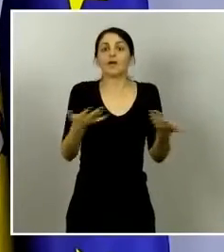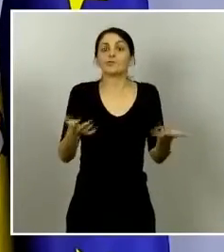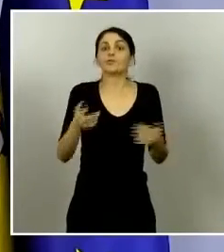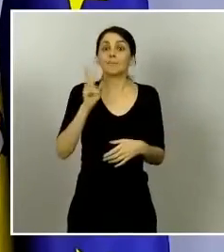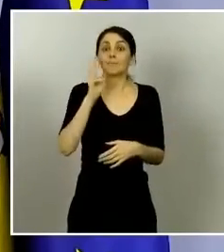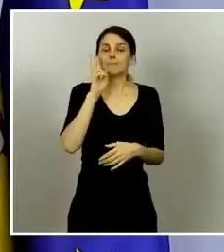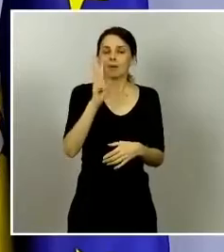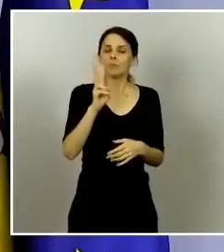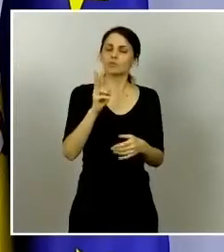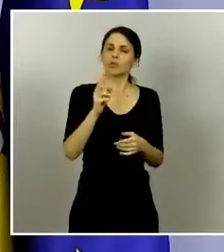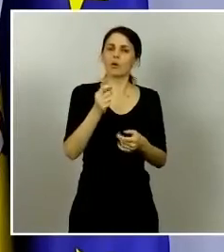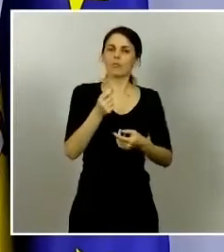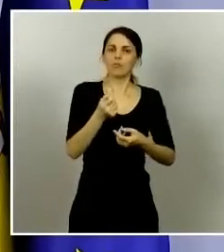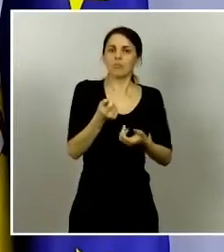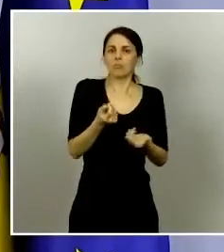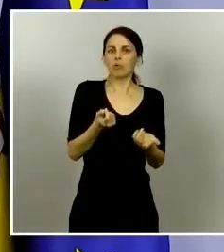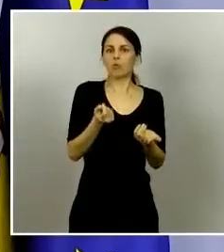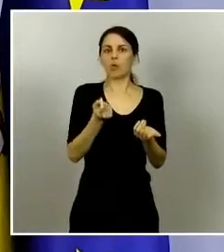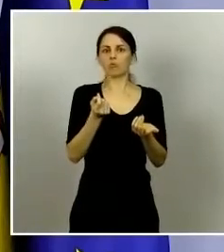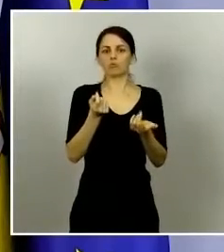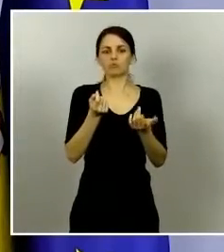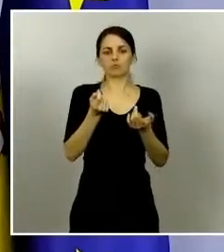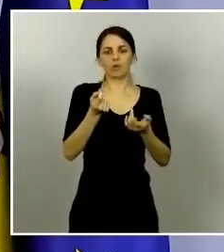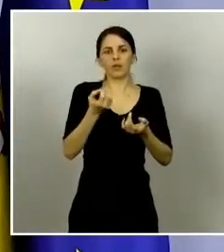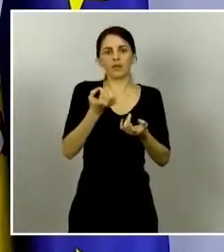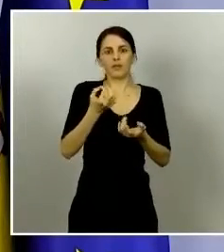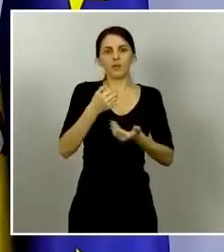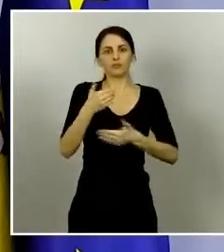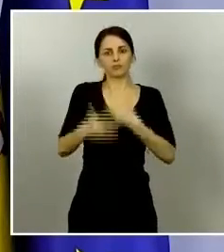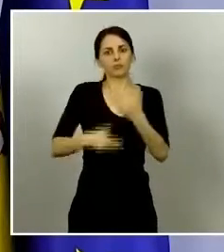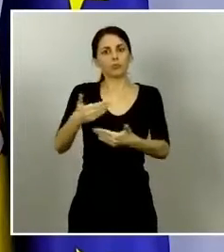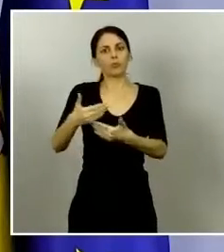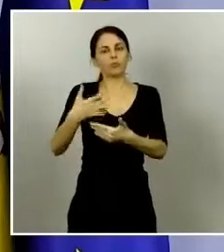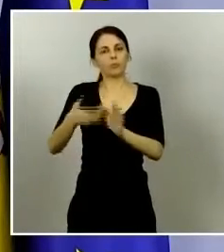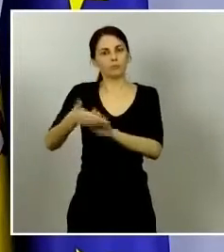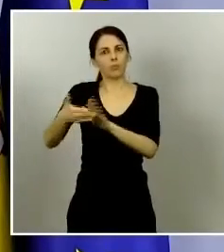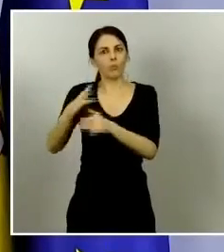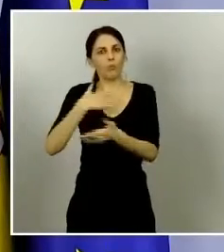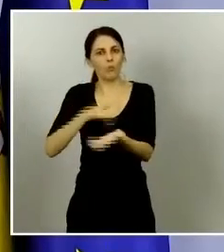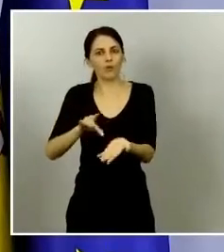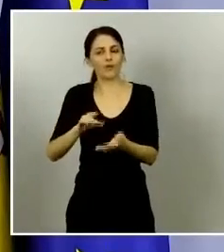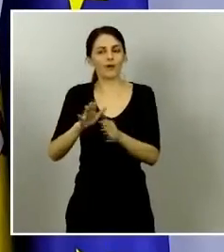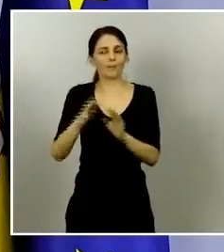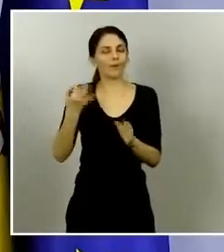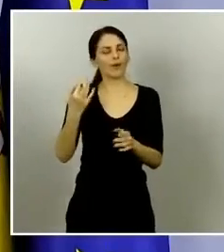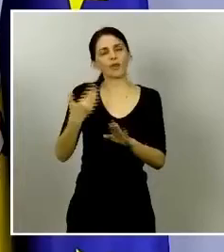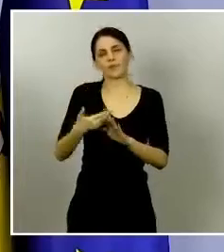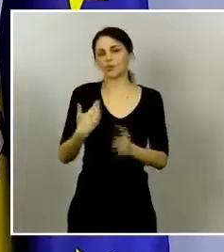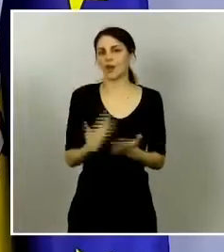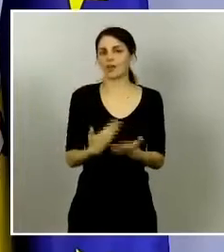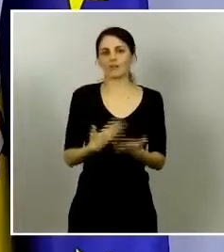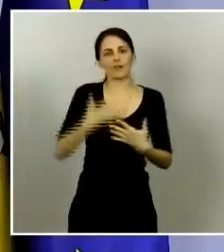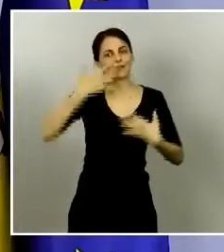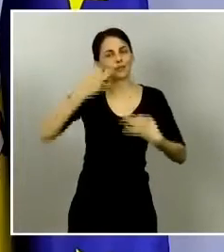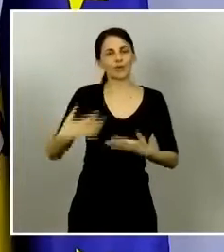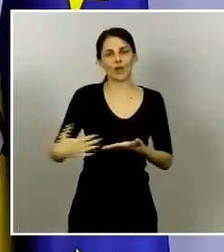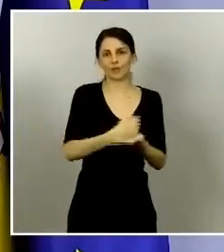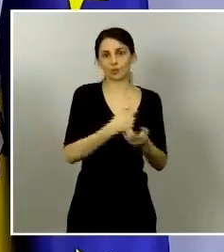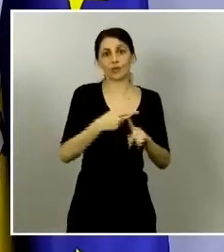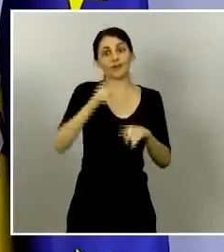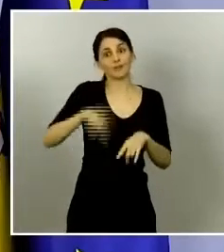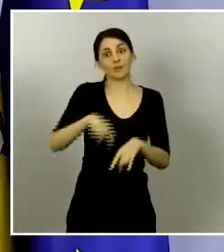ligas profesionales. Marca ya una senda de camino. Naturalmente esto se tiene que hacer con las debidas condiciones y con las debidas garantías